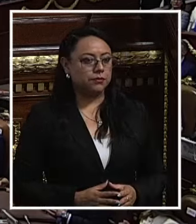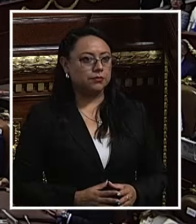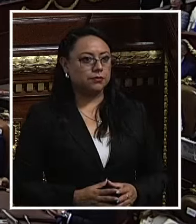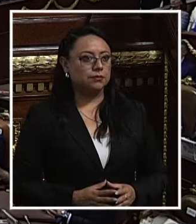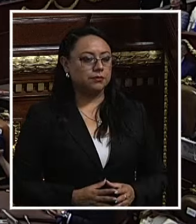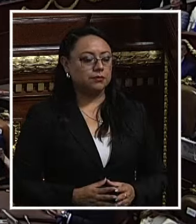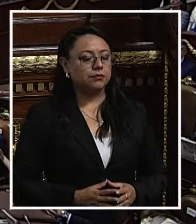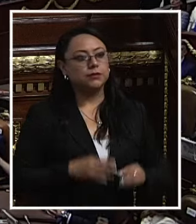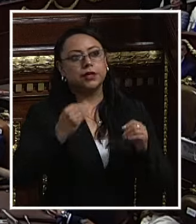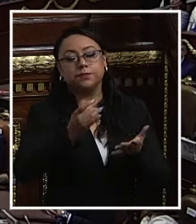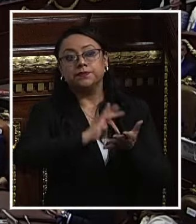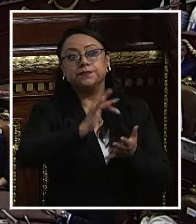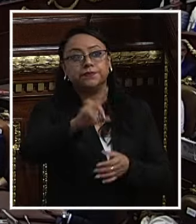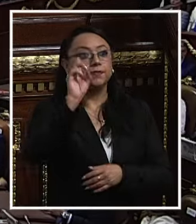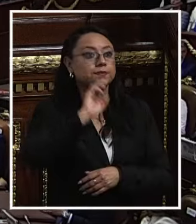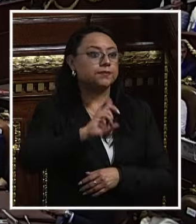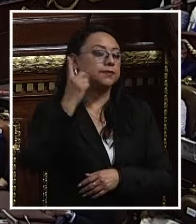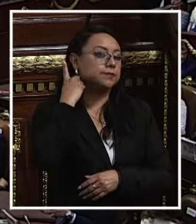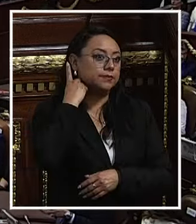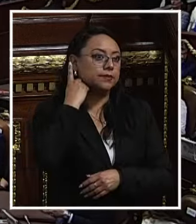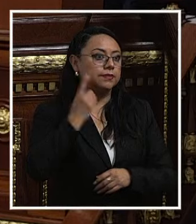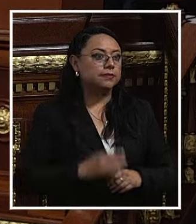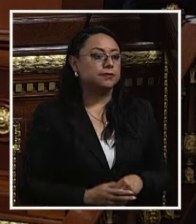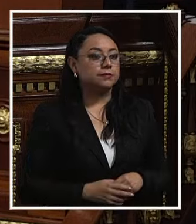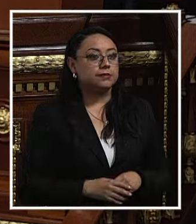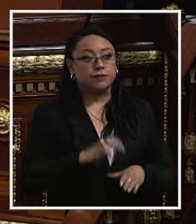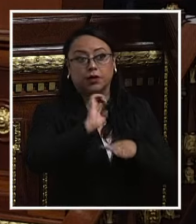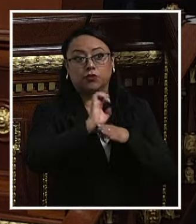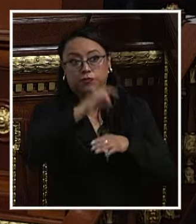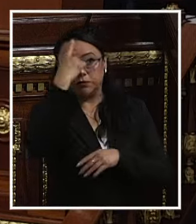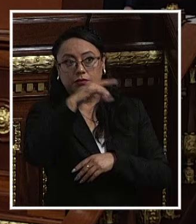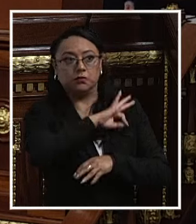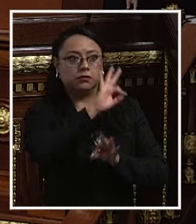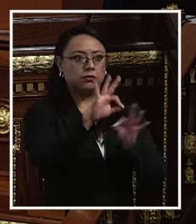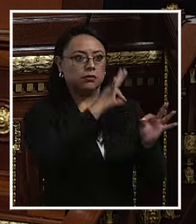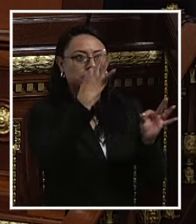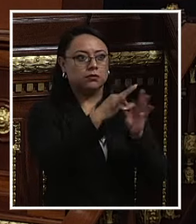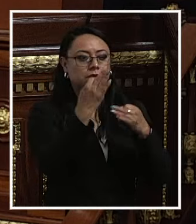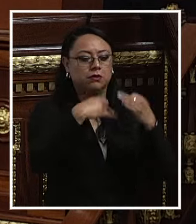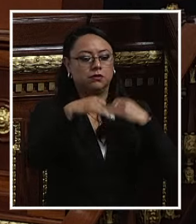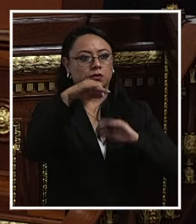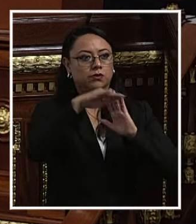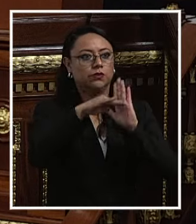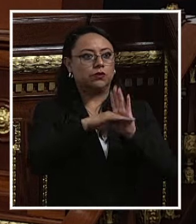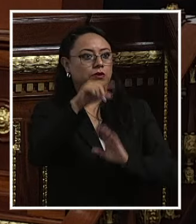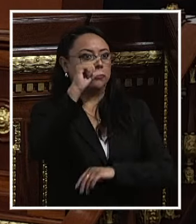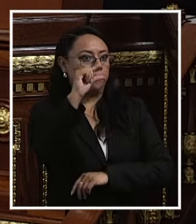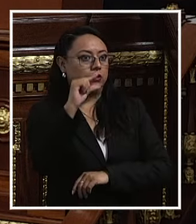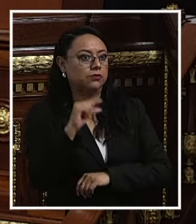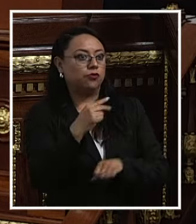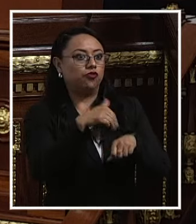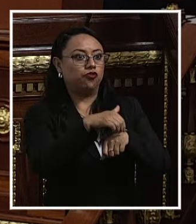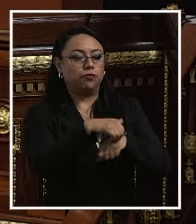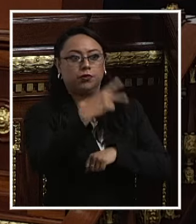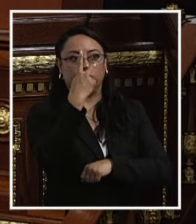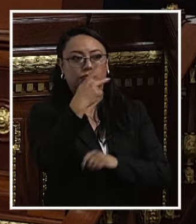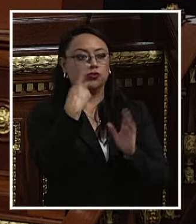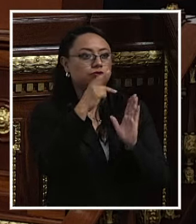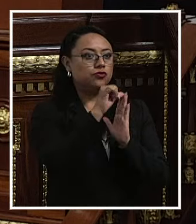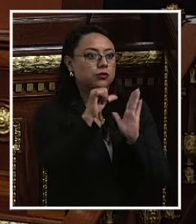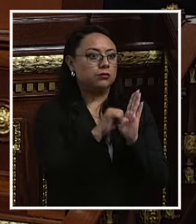Muchas gracias, diputada. En cumplimiento a lo establecido en la fracción 2 del